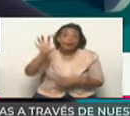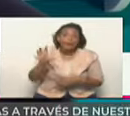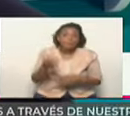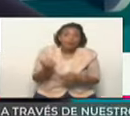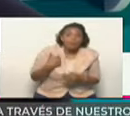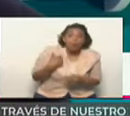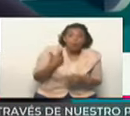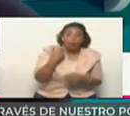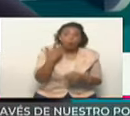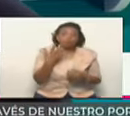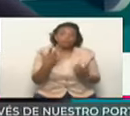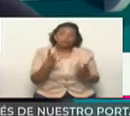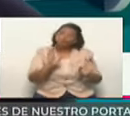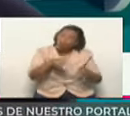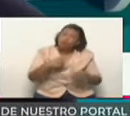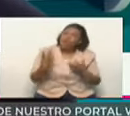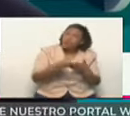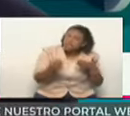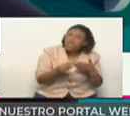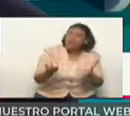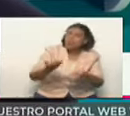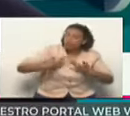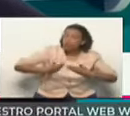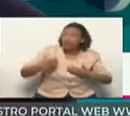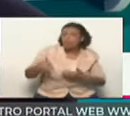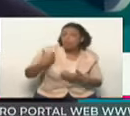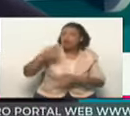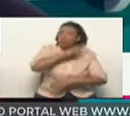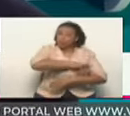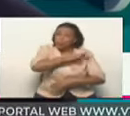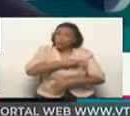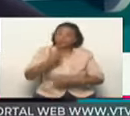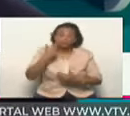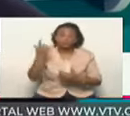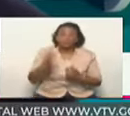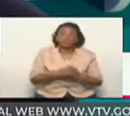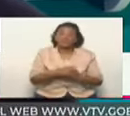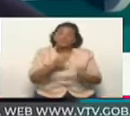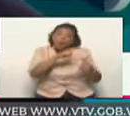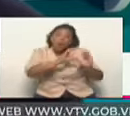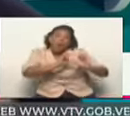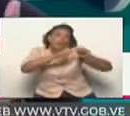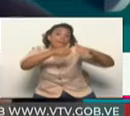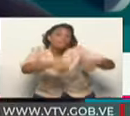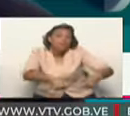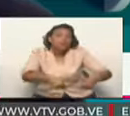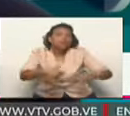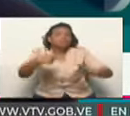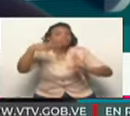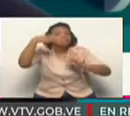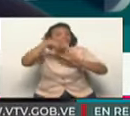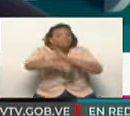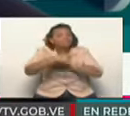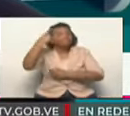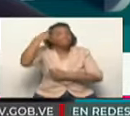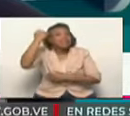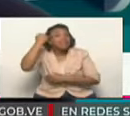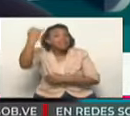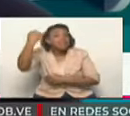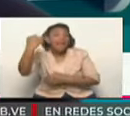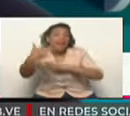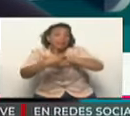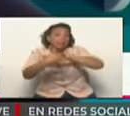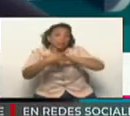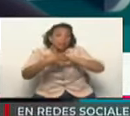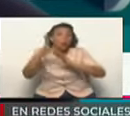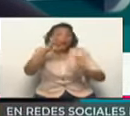en lo social, en infraestructura y en todas las áreas. Y de ahí profundizar en